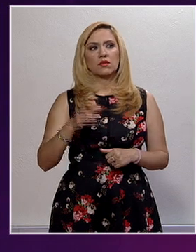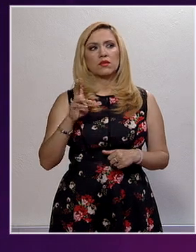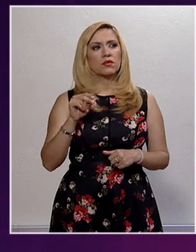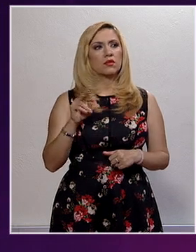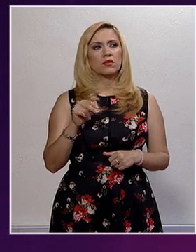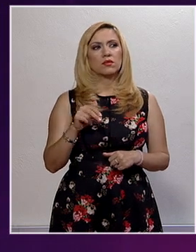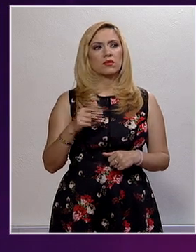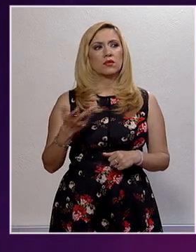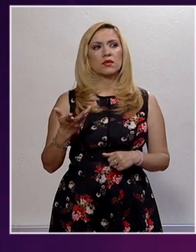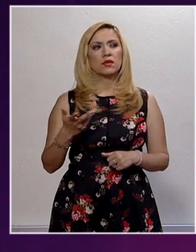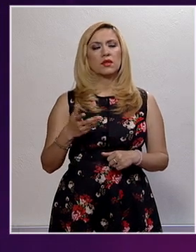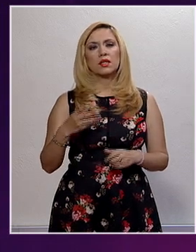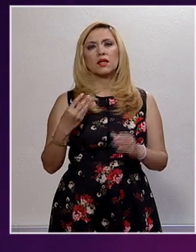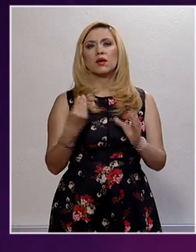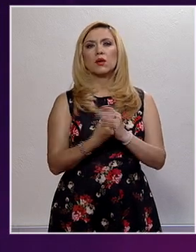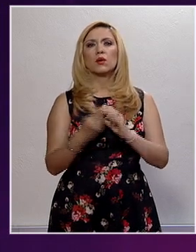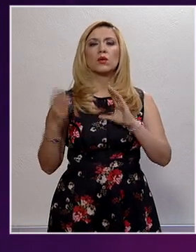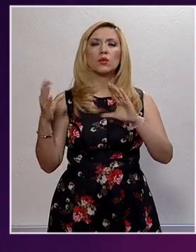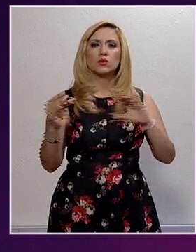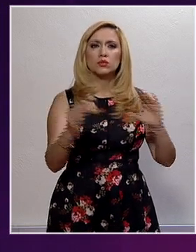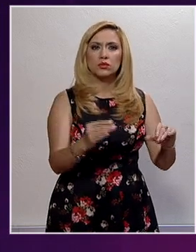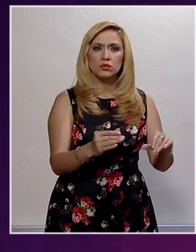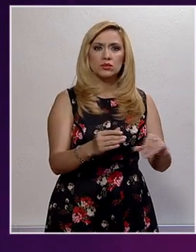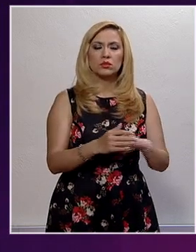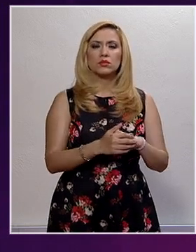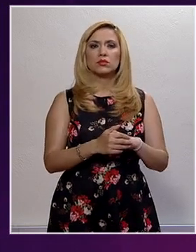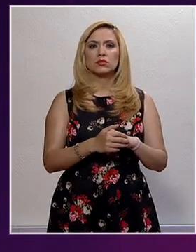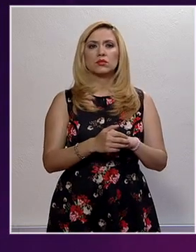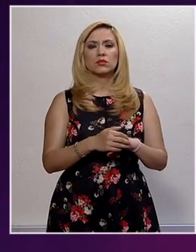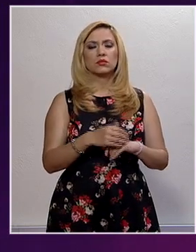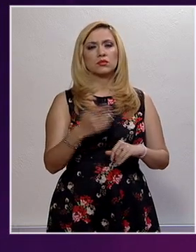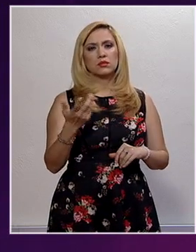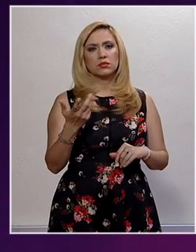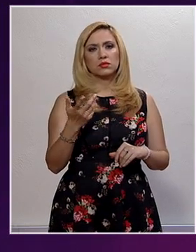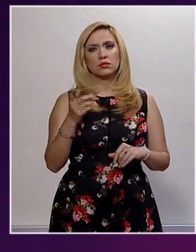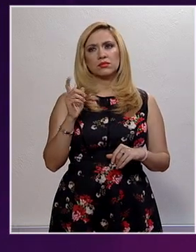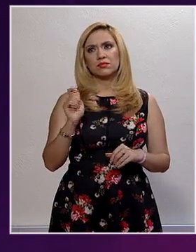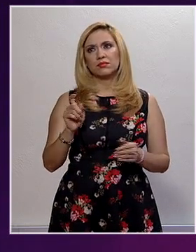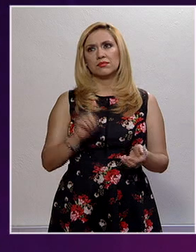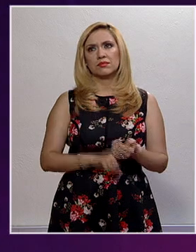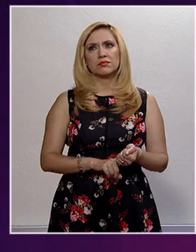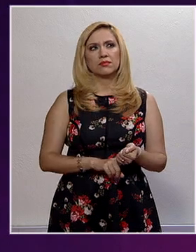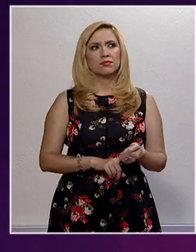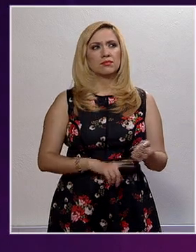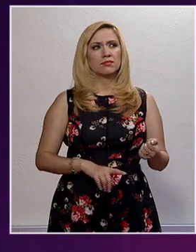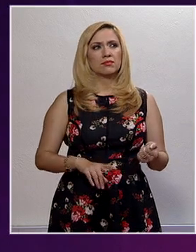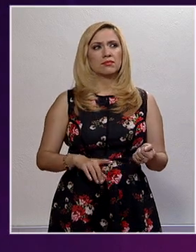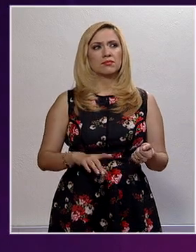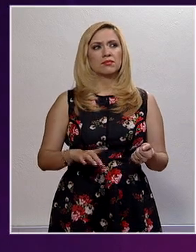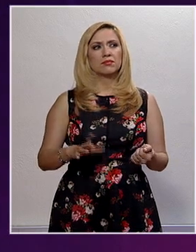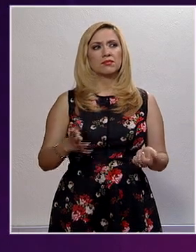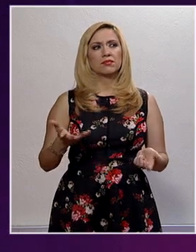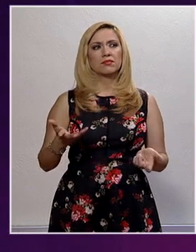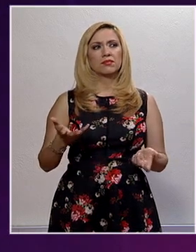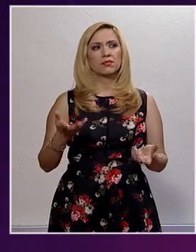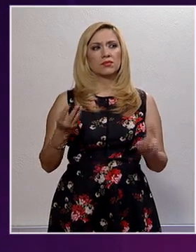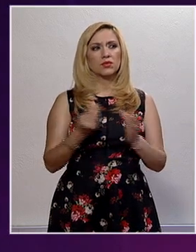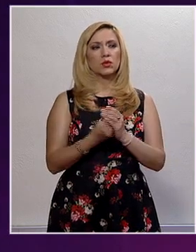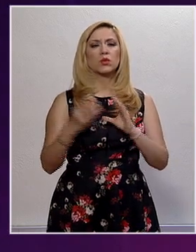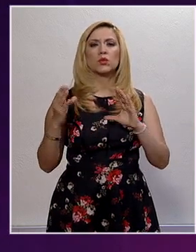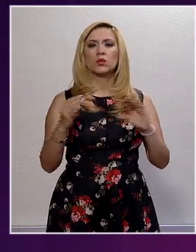No, o sea, las capacitaciones que son como, que se dan son